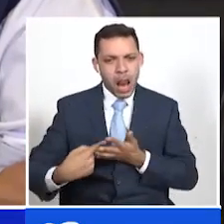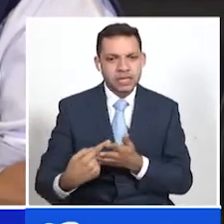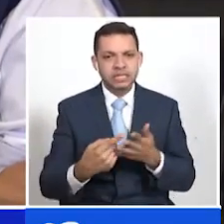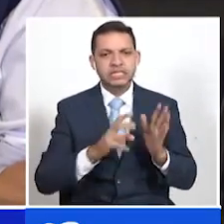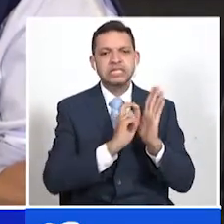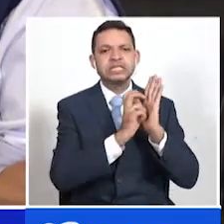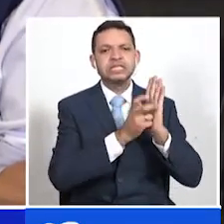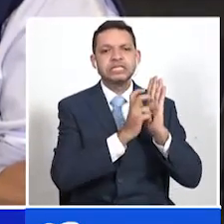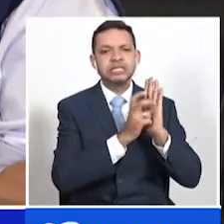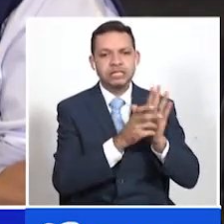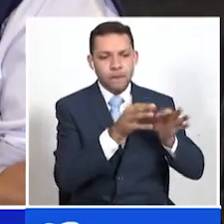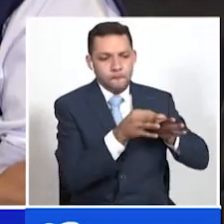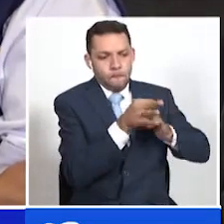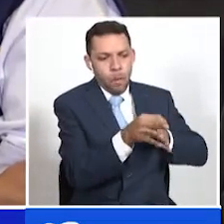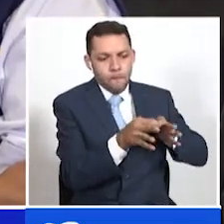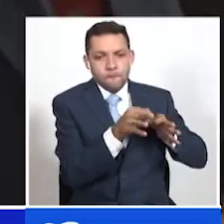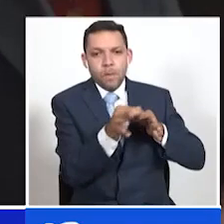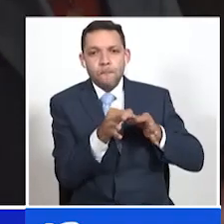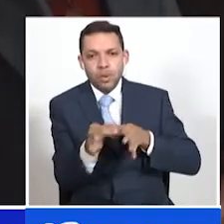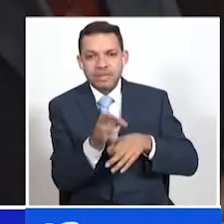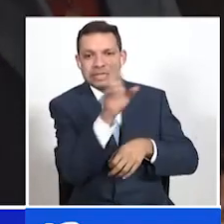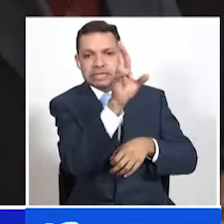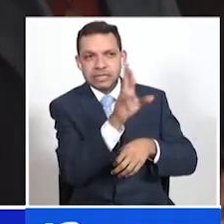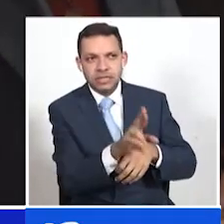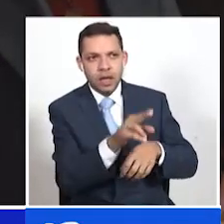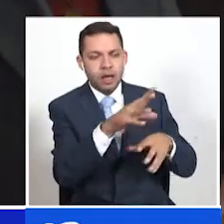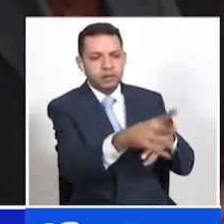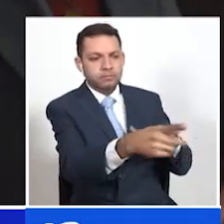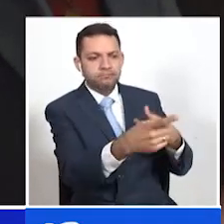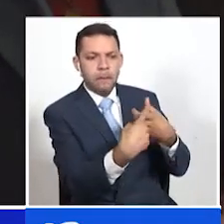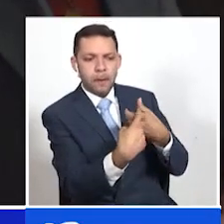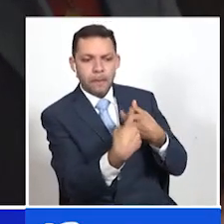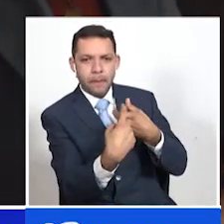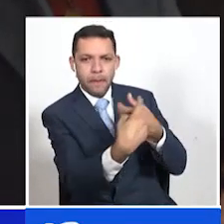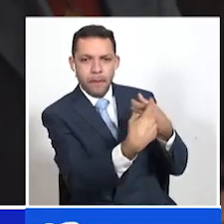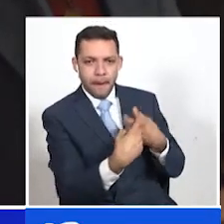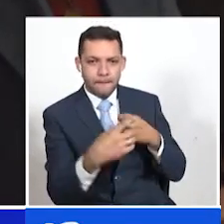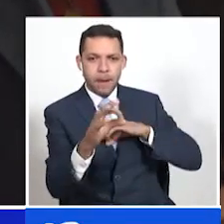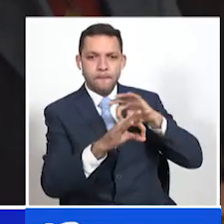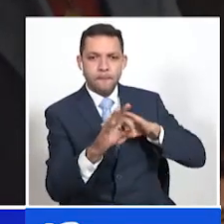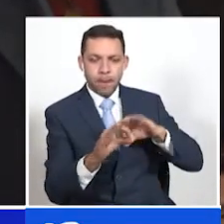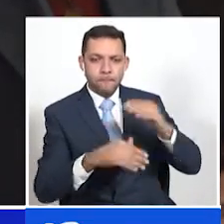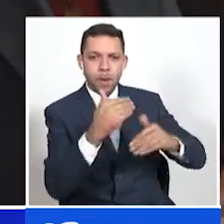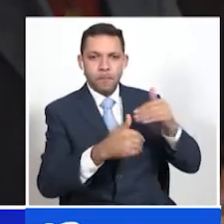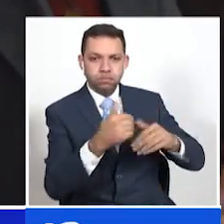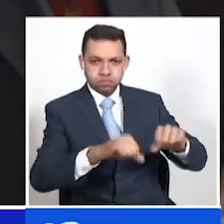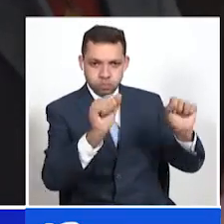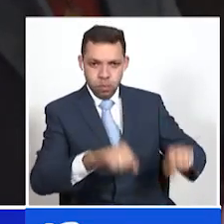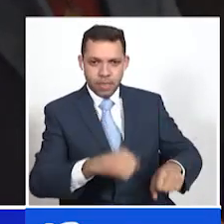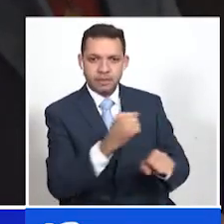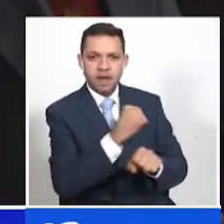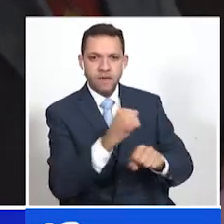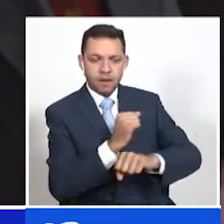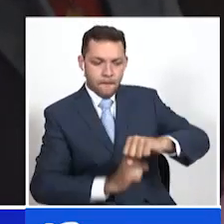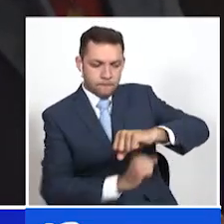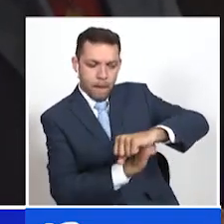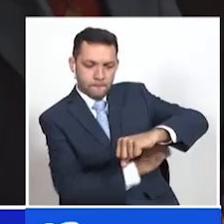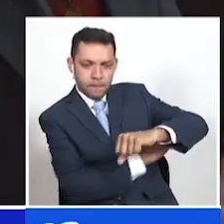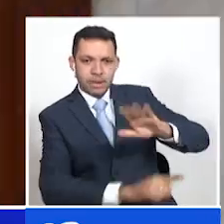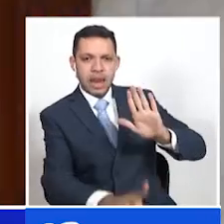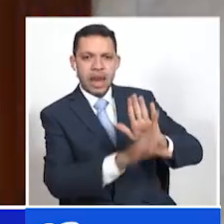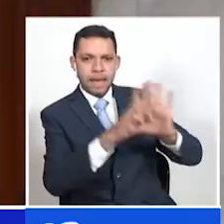y la actualización del Censo de Mineros de Risaralda, de manera que así se puedan generar procesos de formalización. Aquí hay que